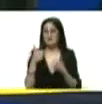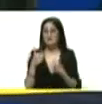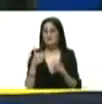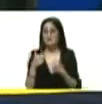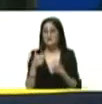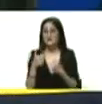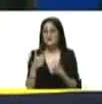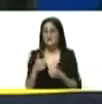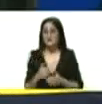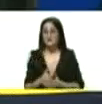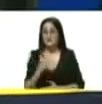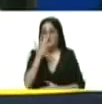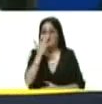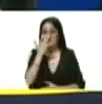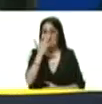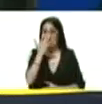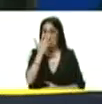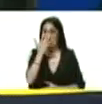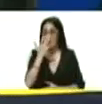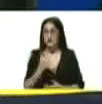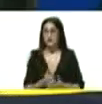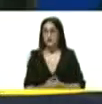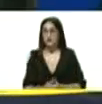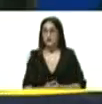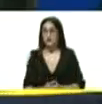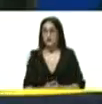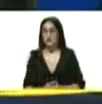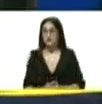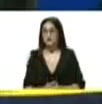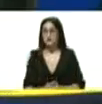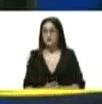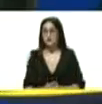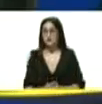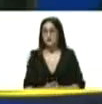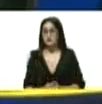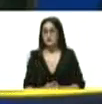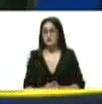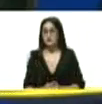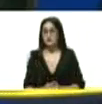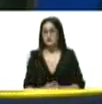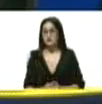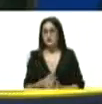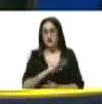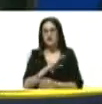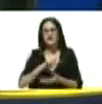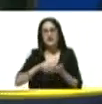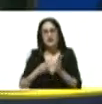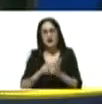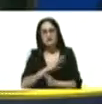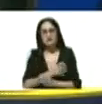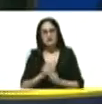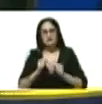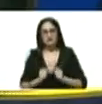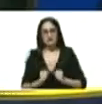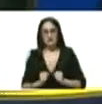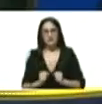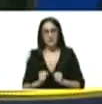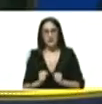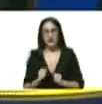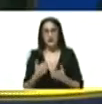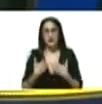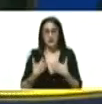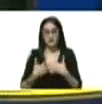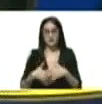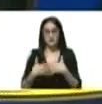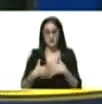bien consumido y estamos bien posicionados. Esto robustece nuestra